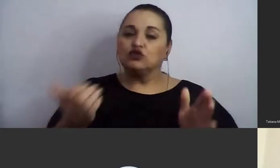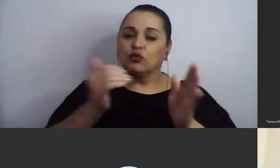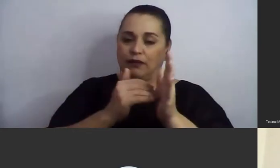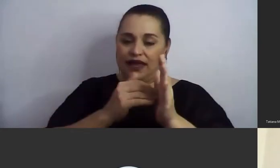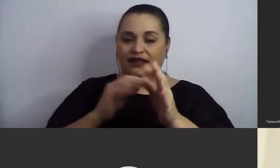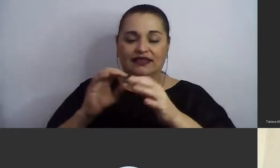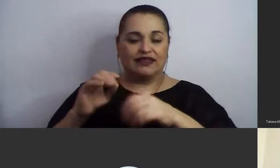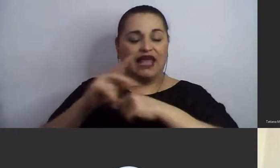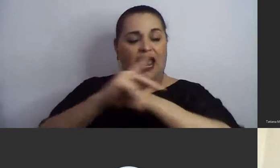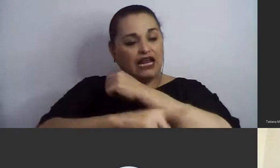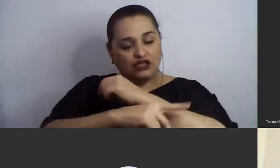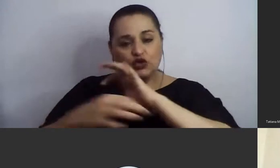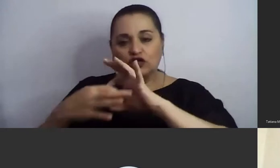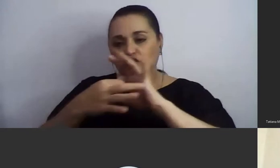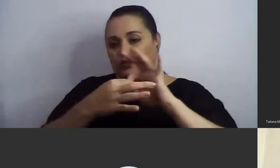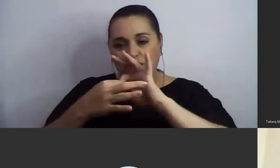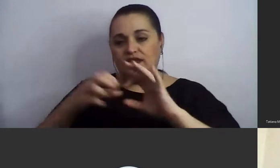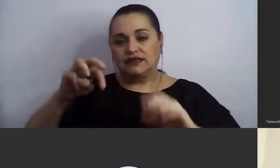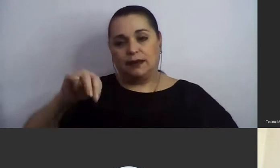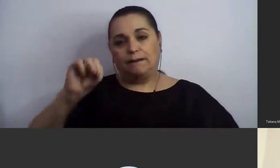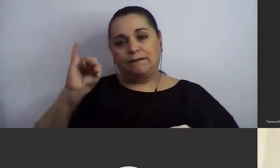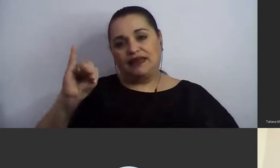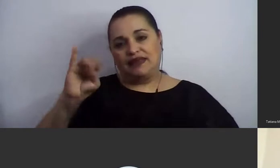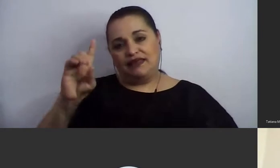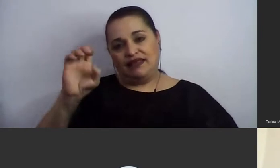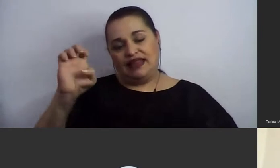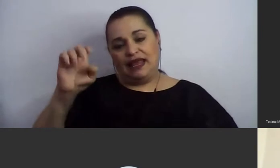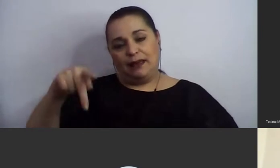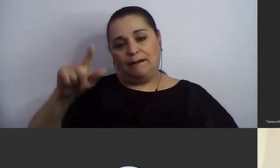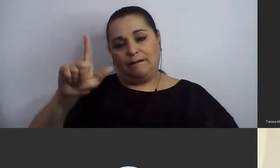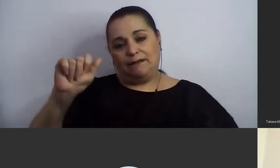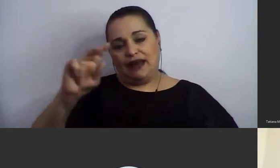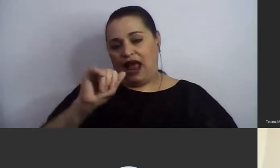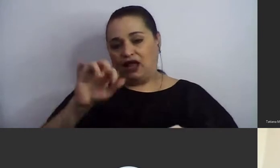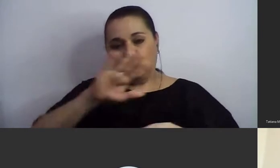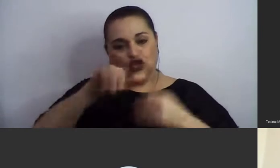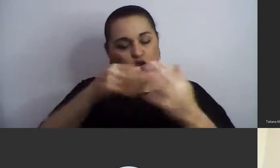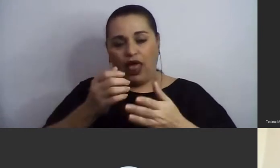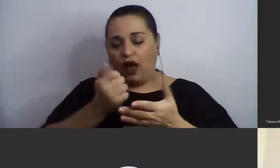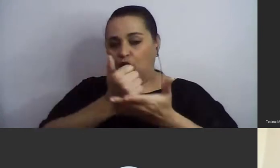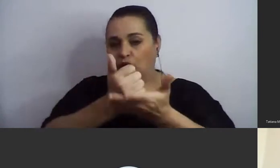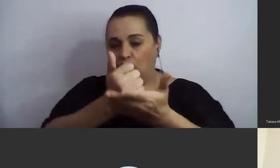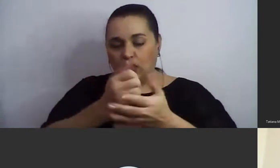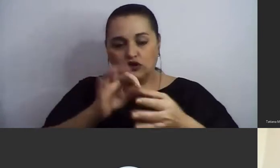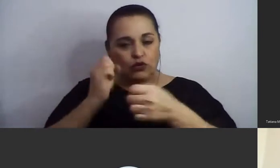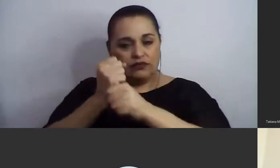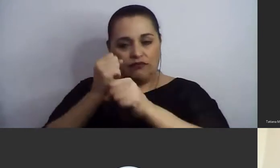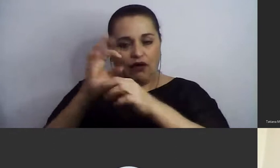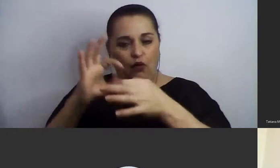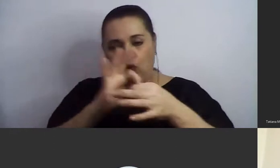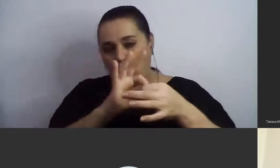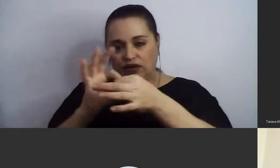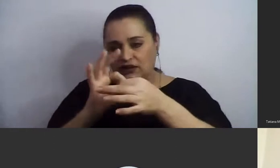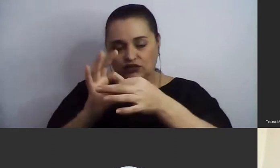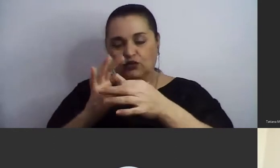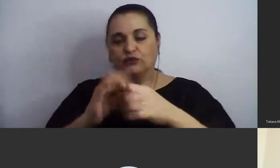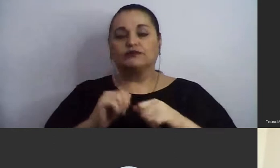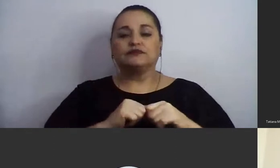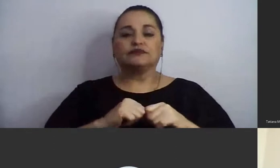Unidas y por supuesto a Mideplan por toda la colaboración y todo el trabajo de coordinación voy a